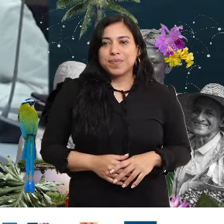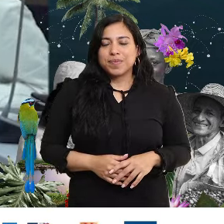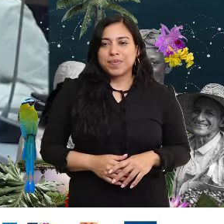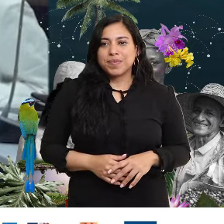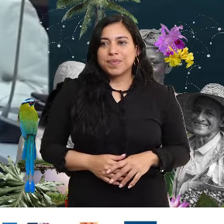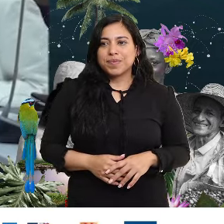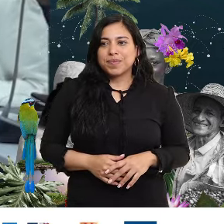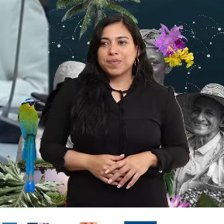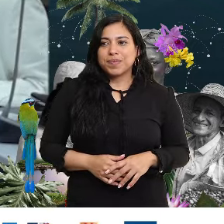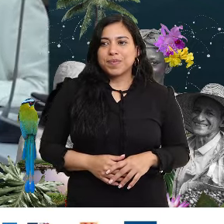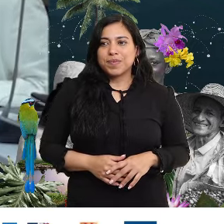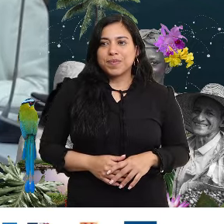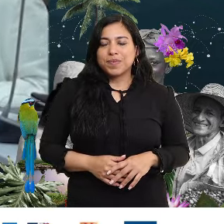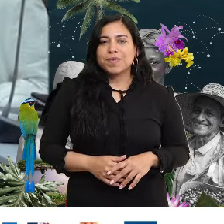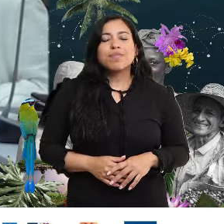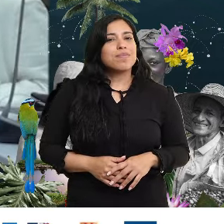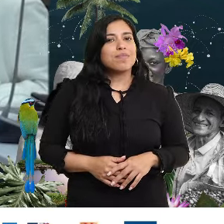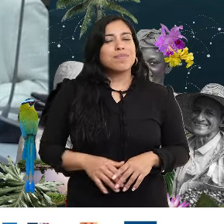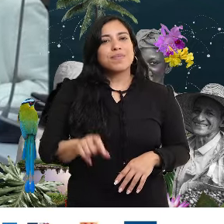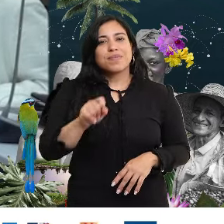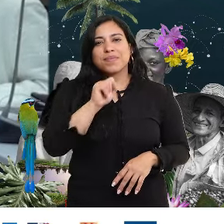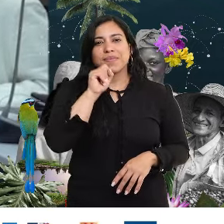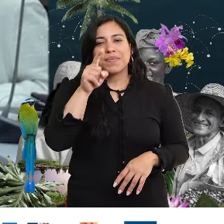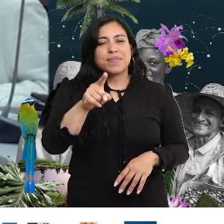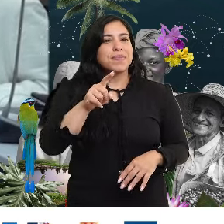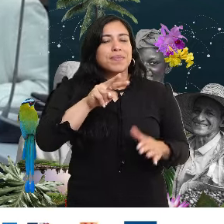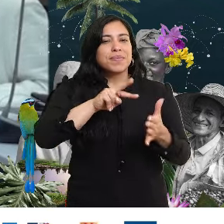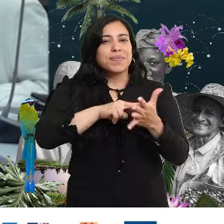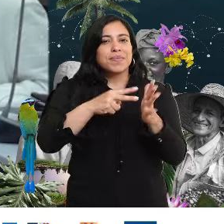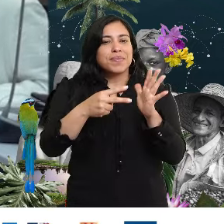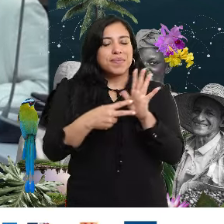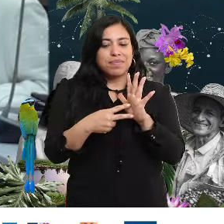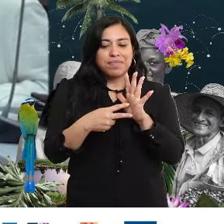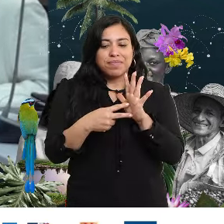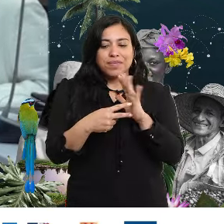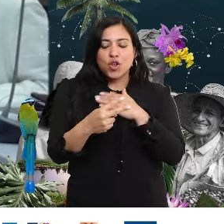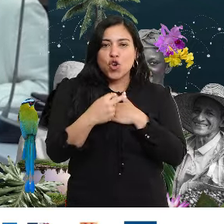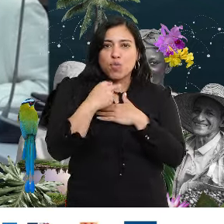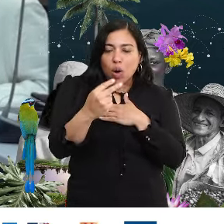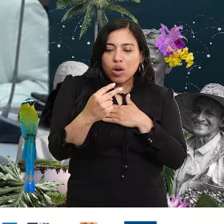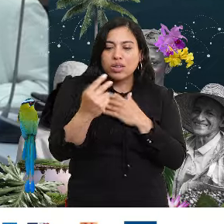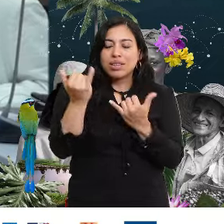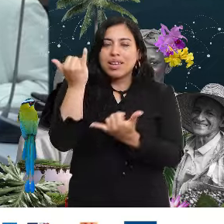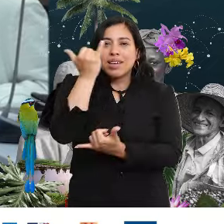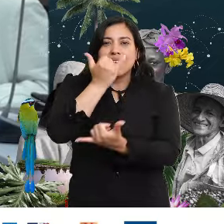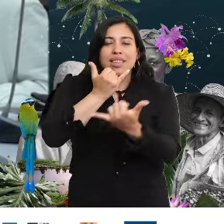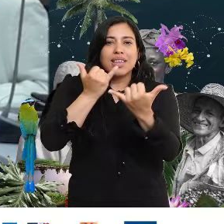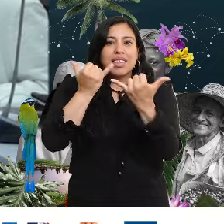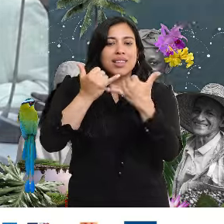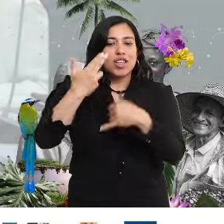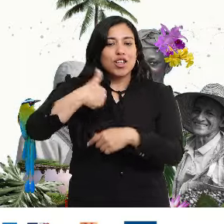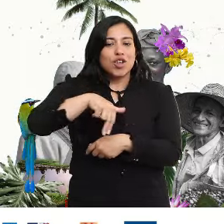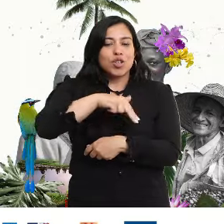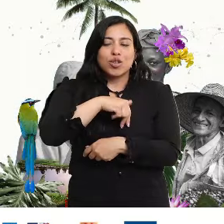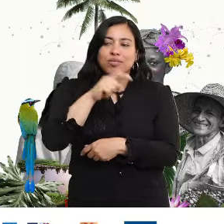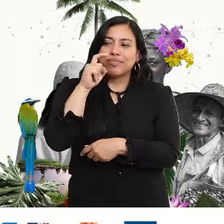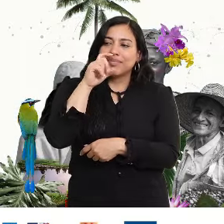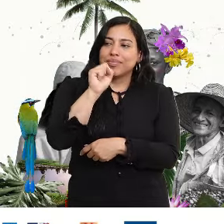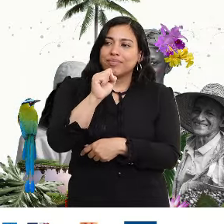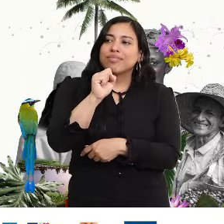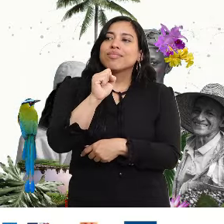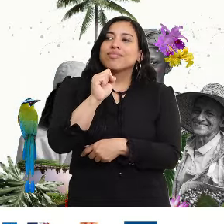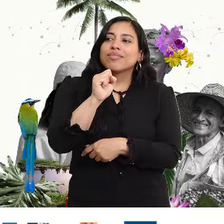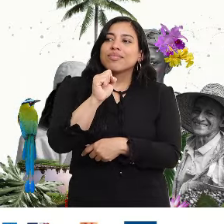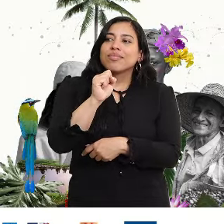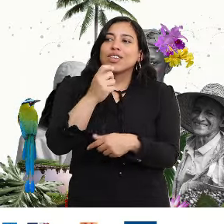Entender desde qué significa una voz y una identidad que debemos escuchar